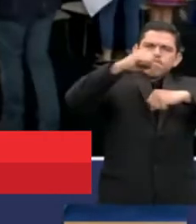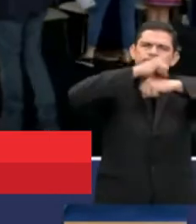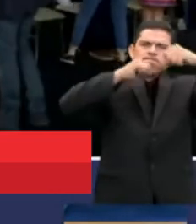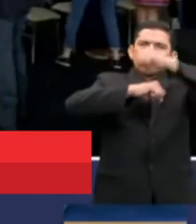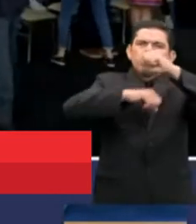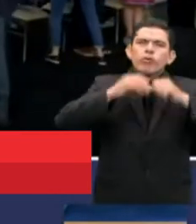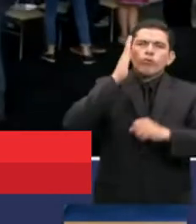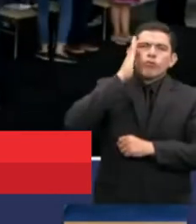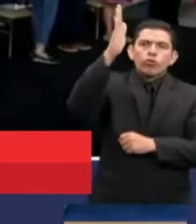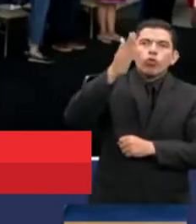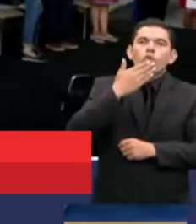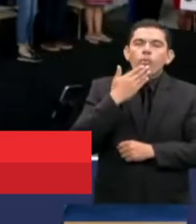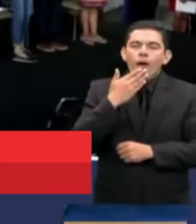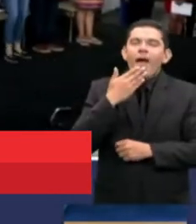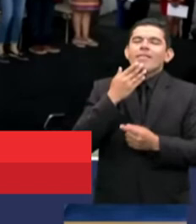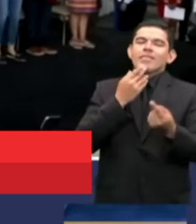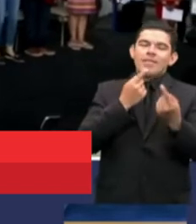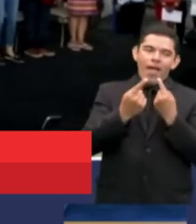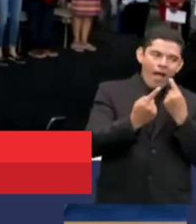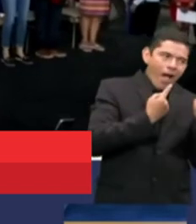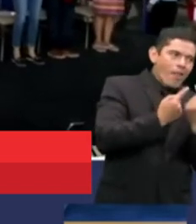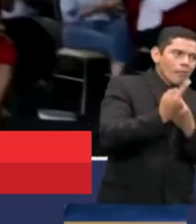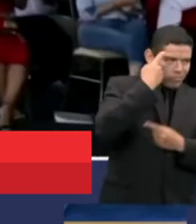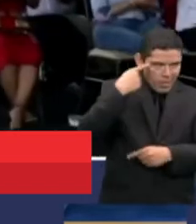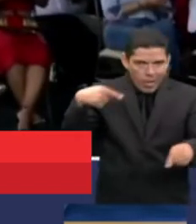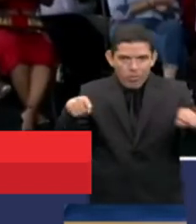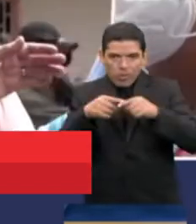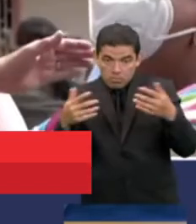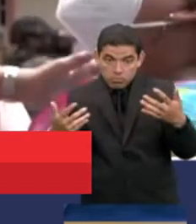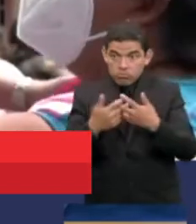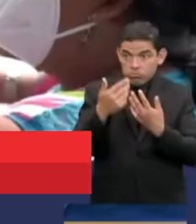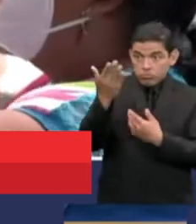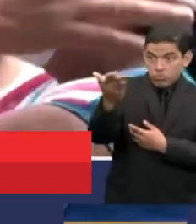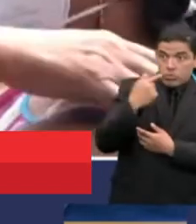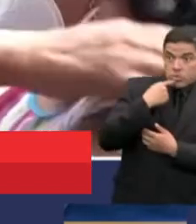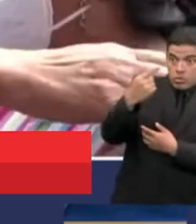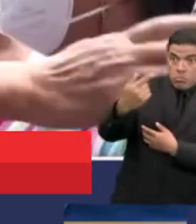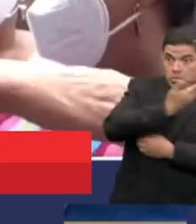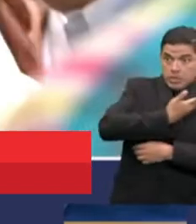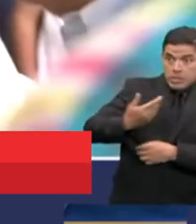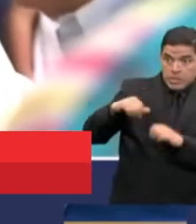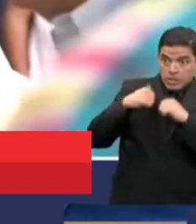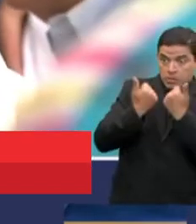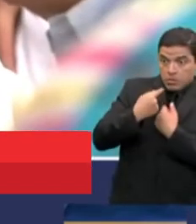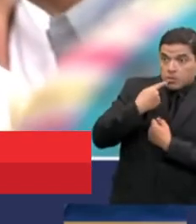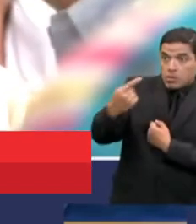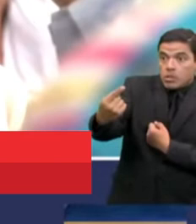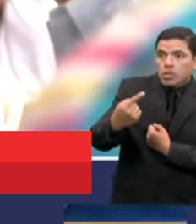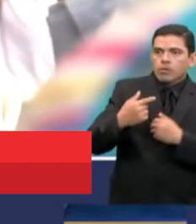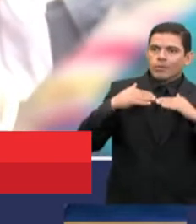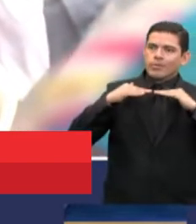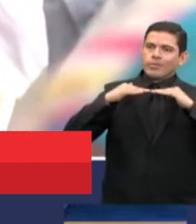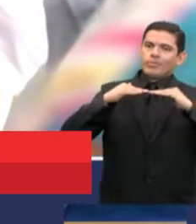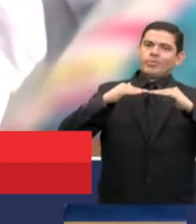de grandes consensos mayoritarios, como lo dijo usted, señora presidenta, que hacen estable nuestra